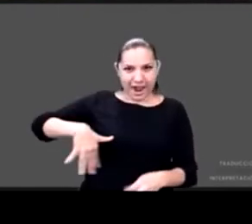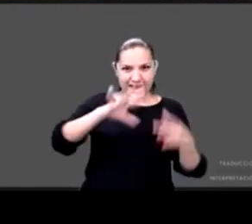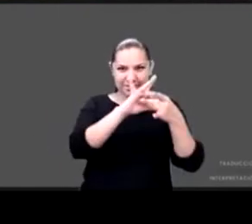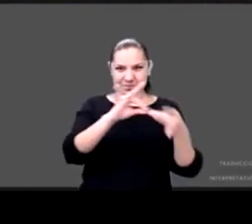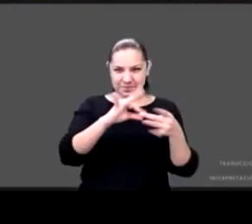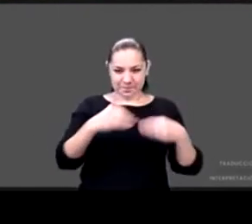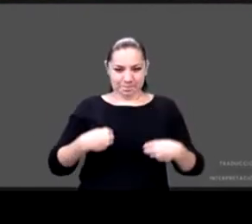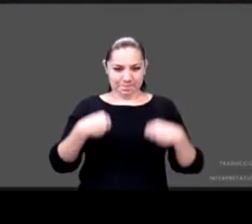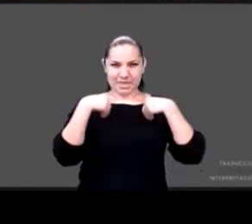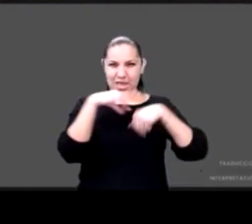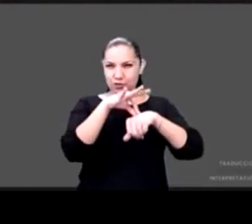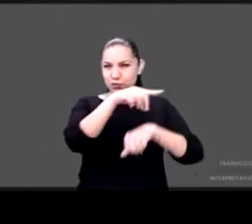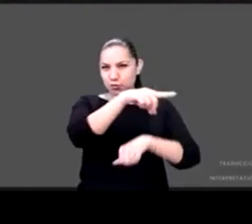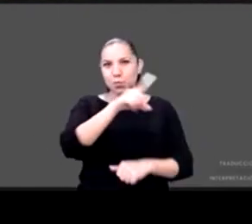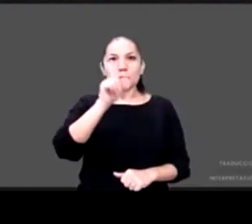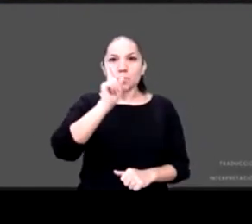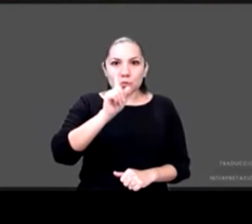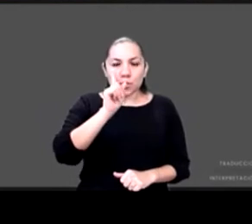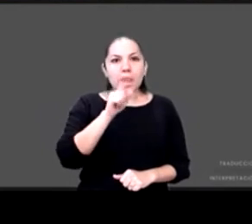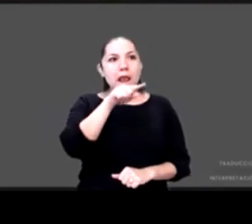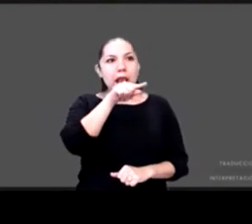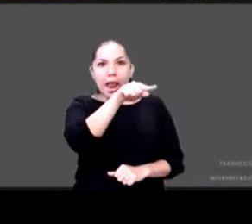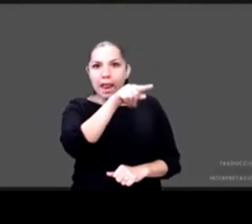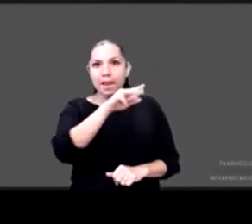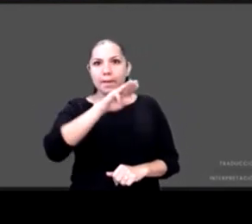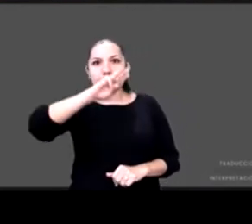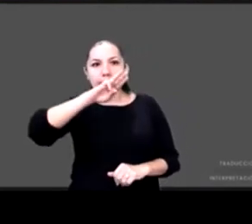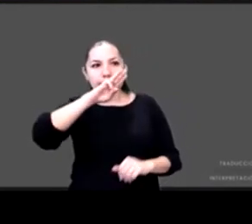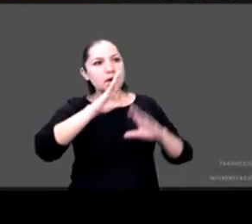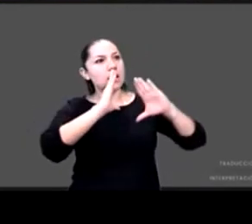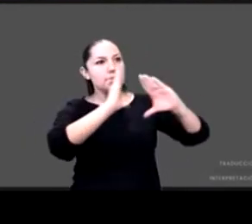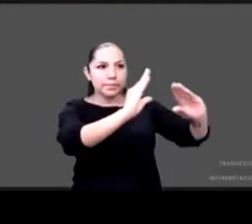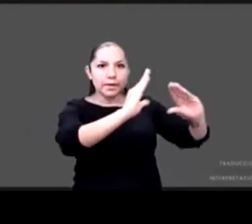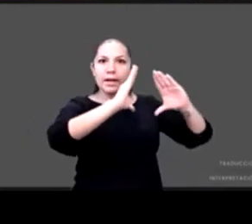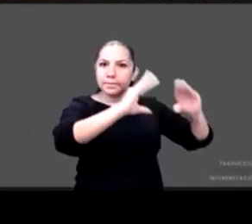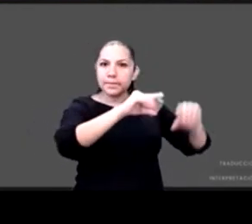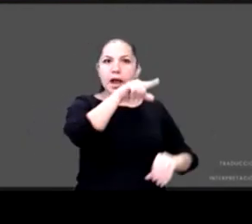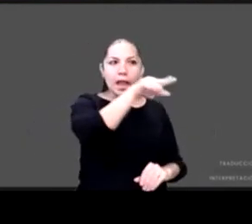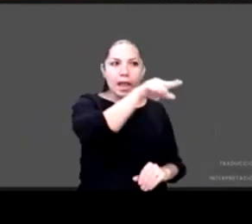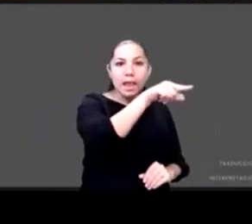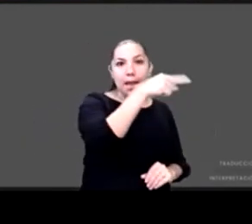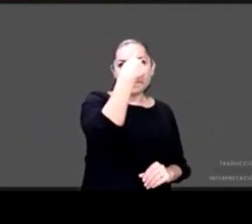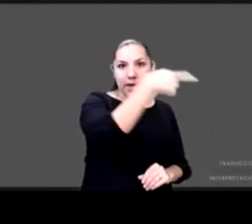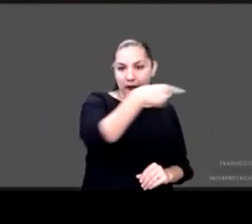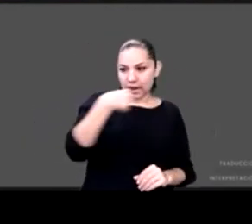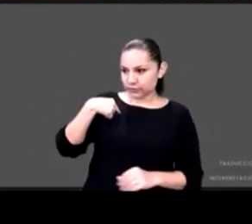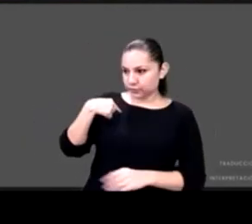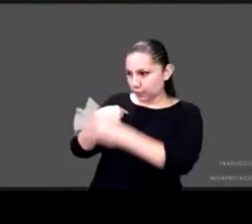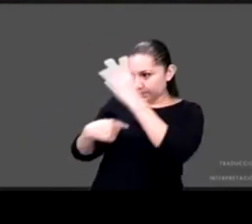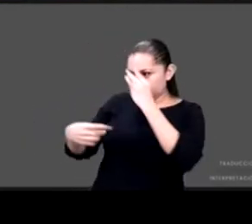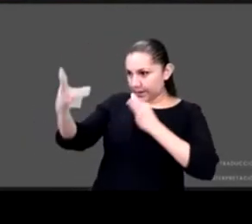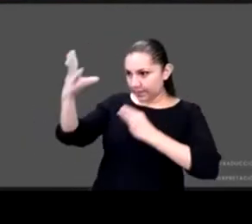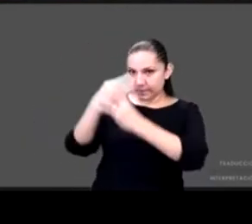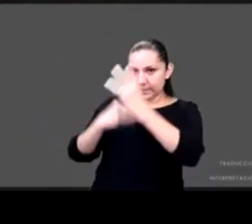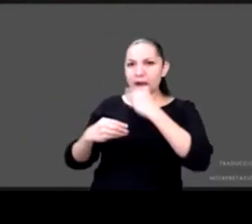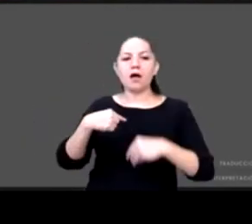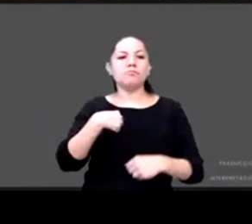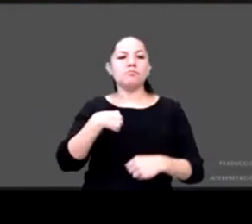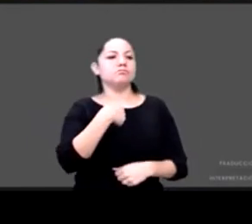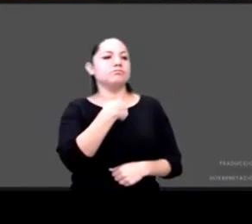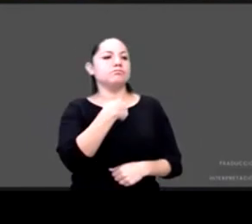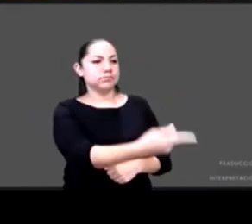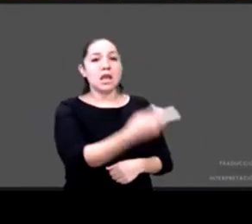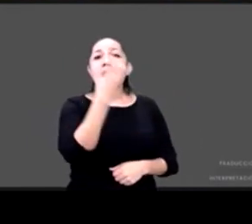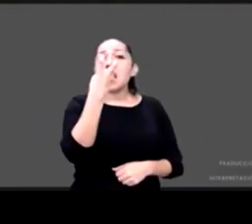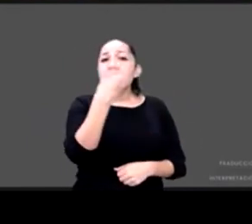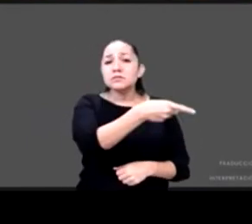emocionales. Y eso la mamá o el niño lo aprenden, lo van a seguir manteniendo y ese adolescente seguramente cuando sea papá, seguro